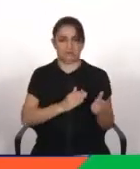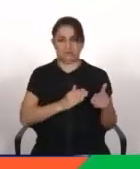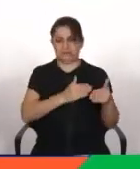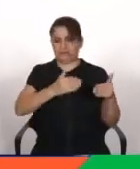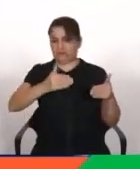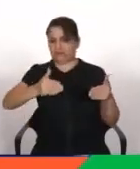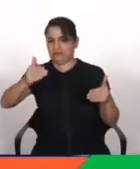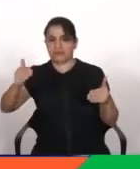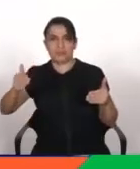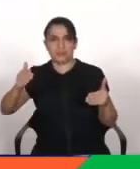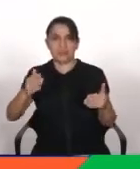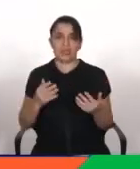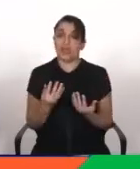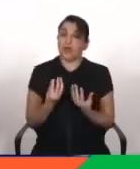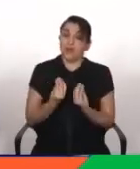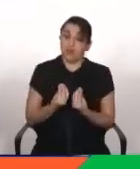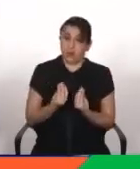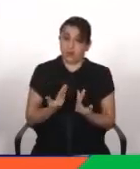Y bueno, y